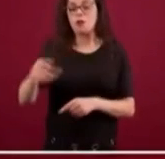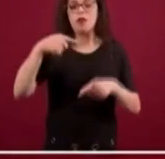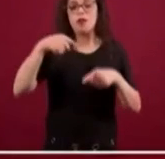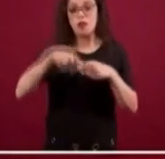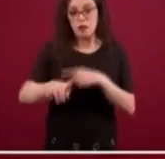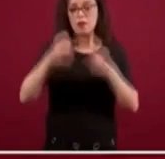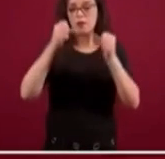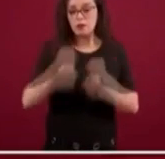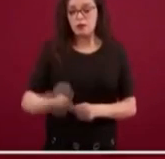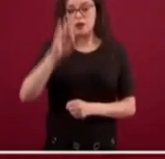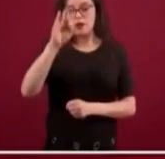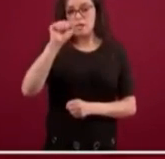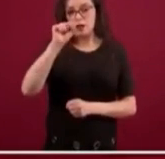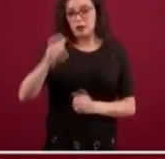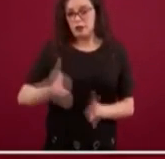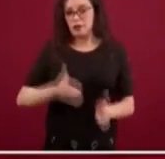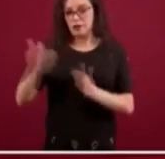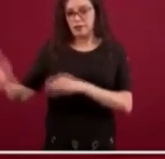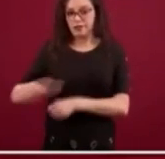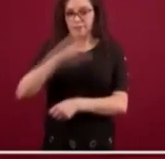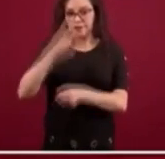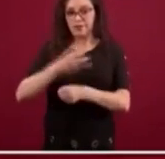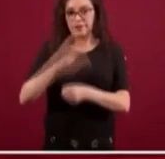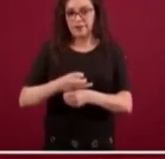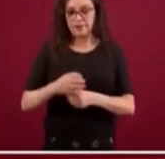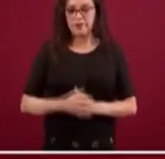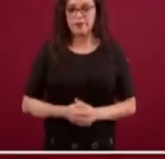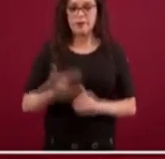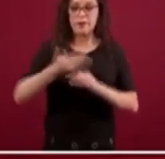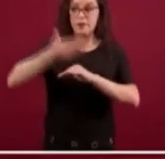López-Gatell llegar a esta responsabilidad? Y hasta aquí mi